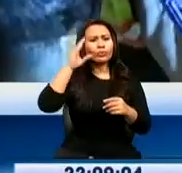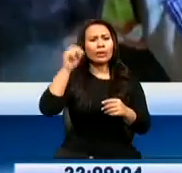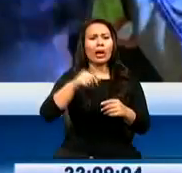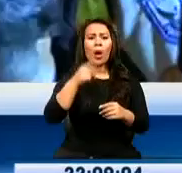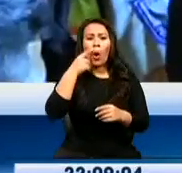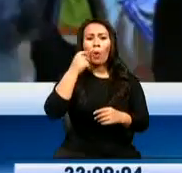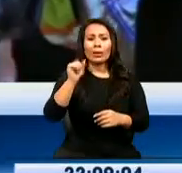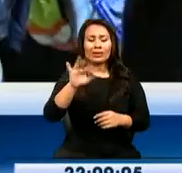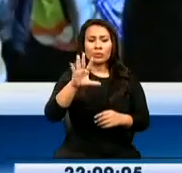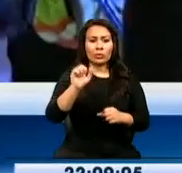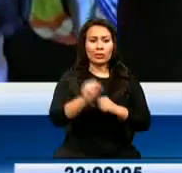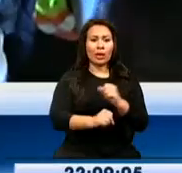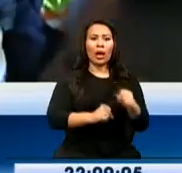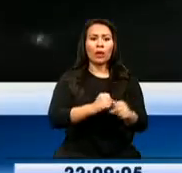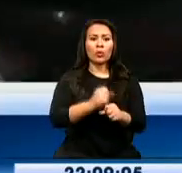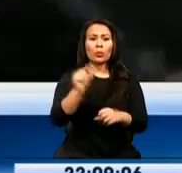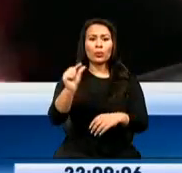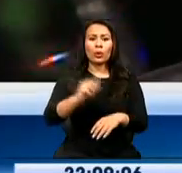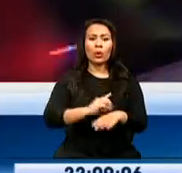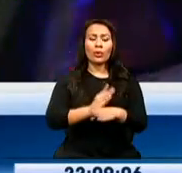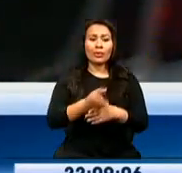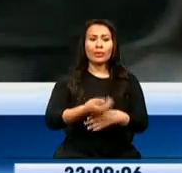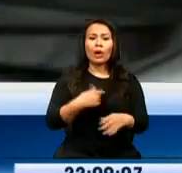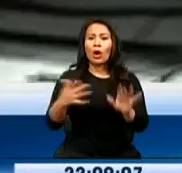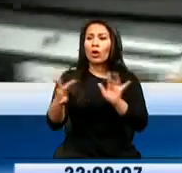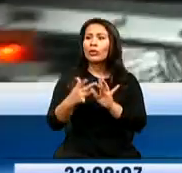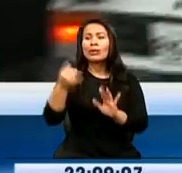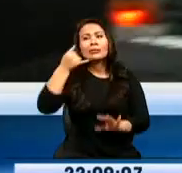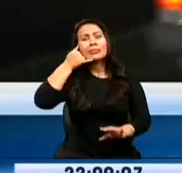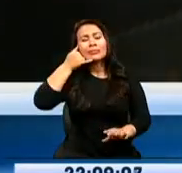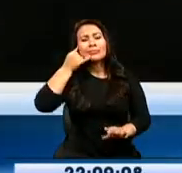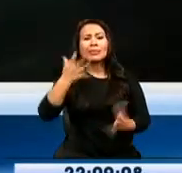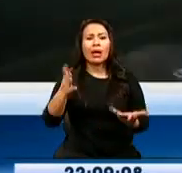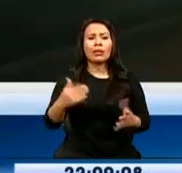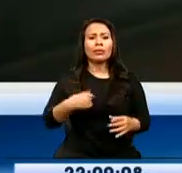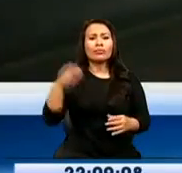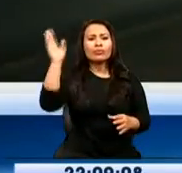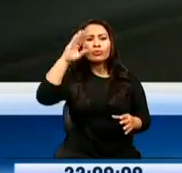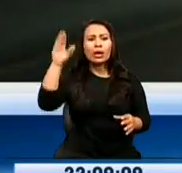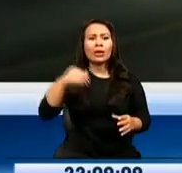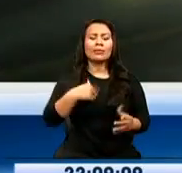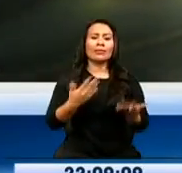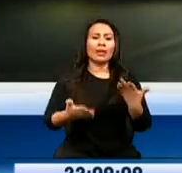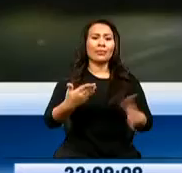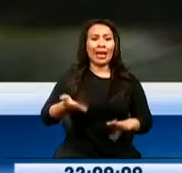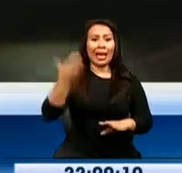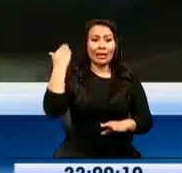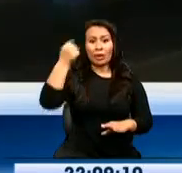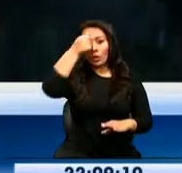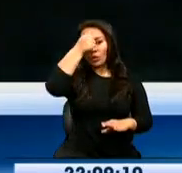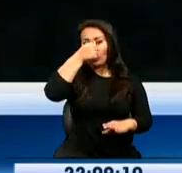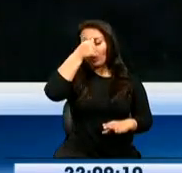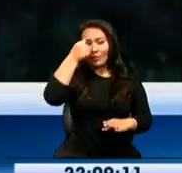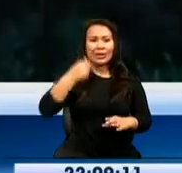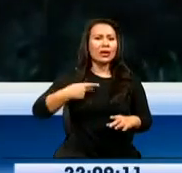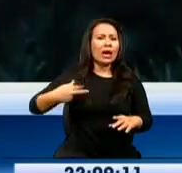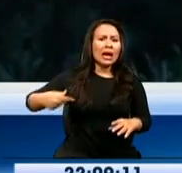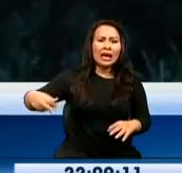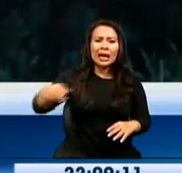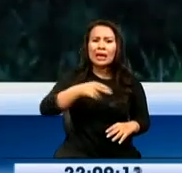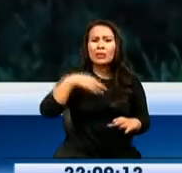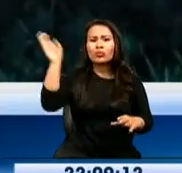50 años poco después de perder contacto. Juan Cruz señala que para el domingo ya habían recorrido morgues